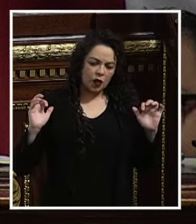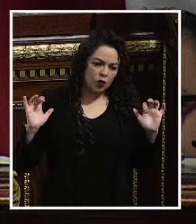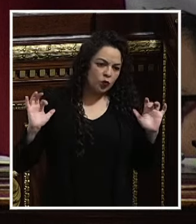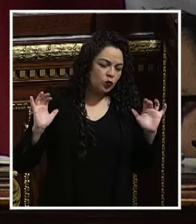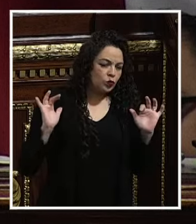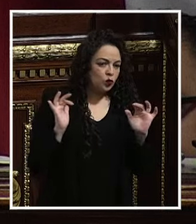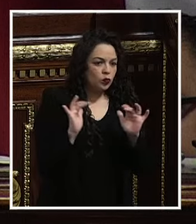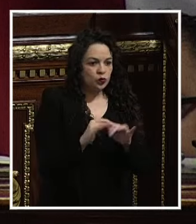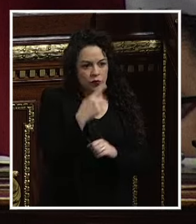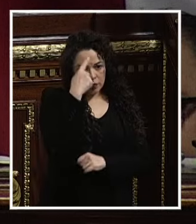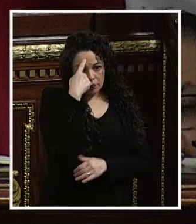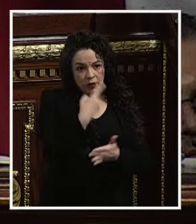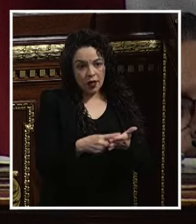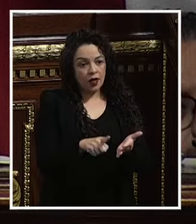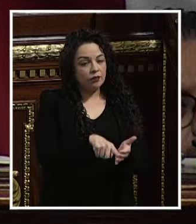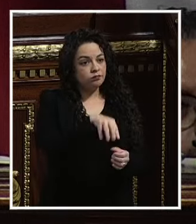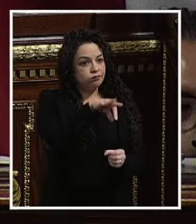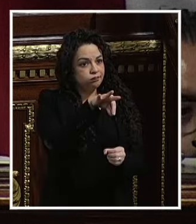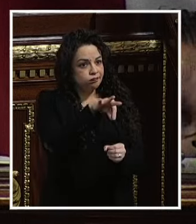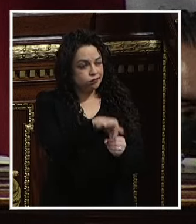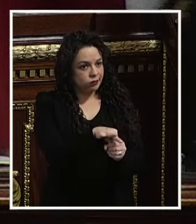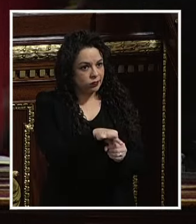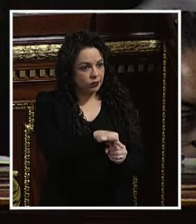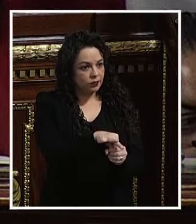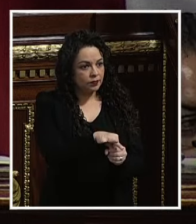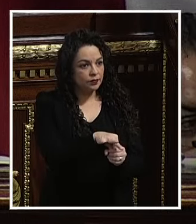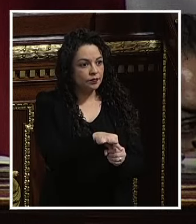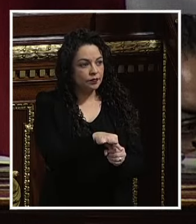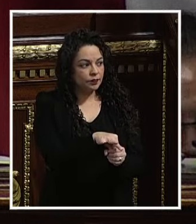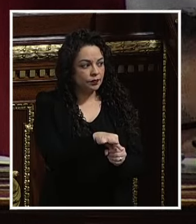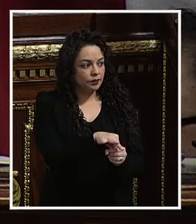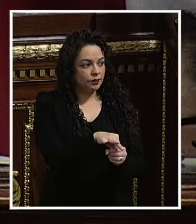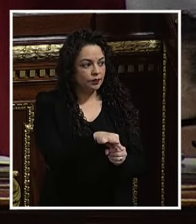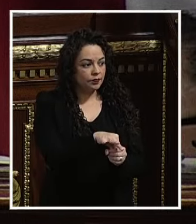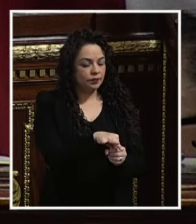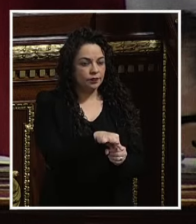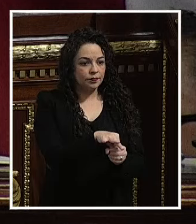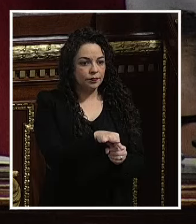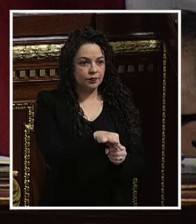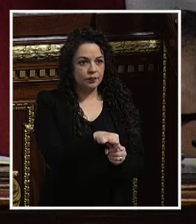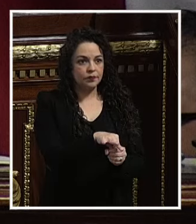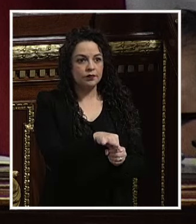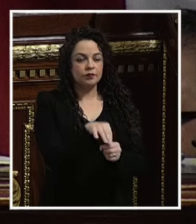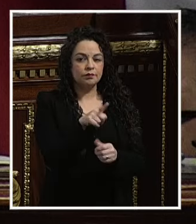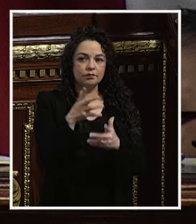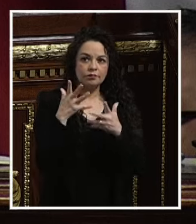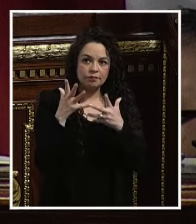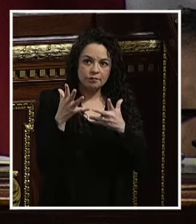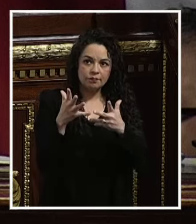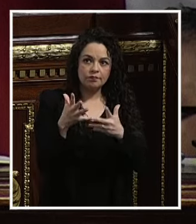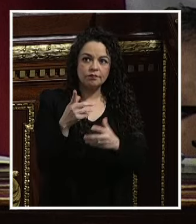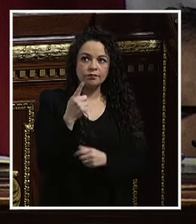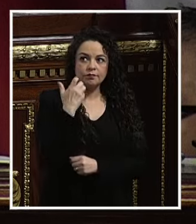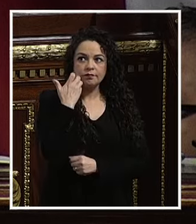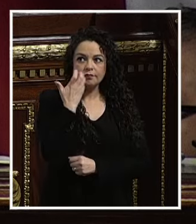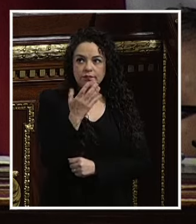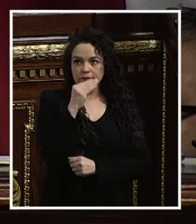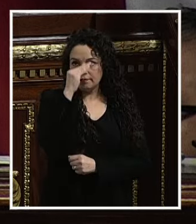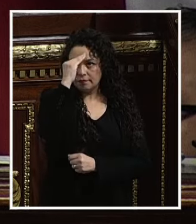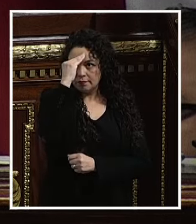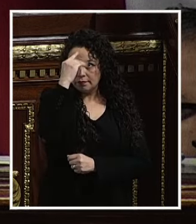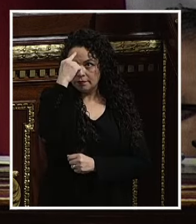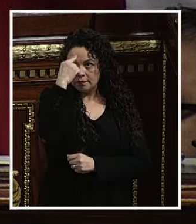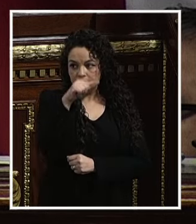jornada electoral con la conciencia de sus propias historias, sus anhelos, expectativas